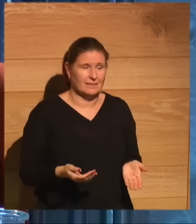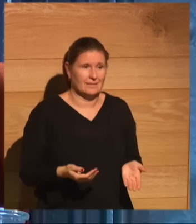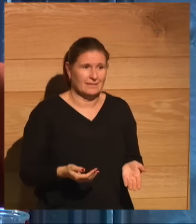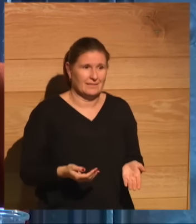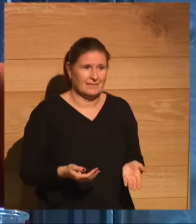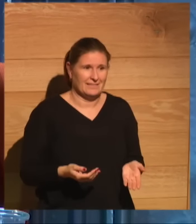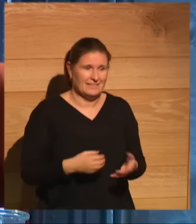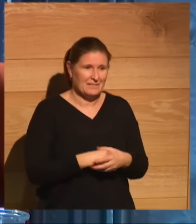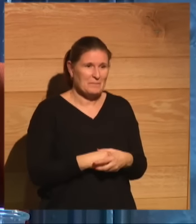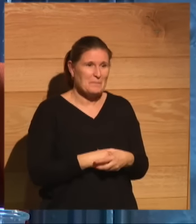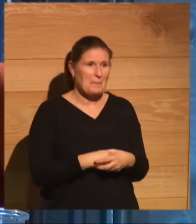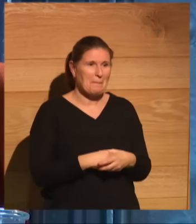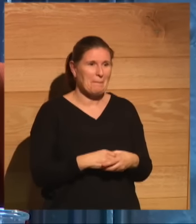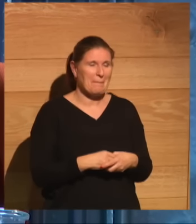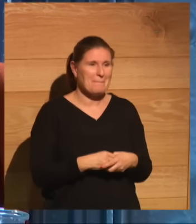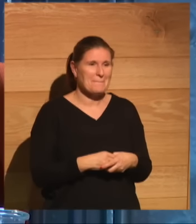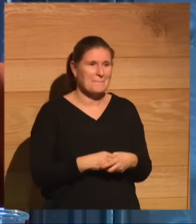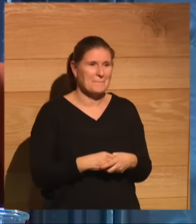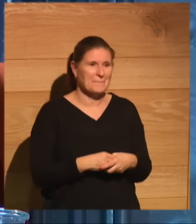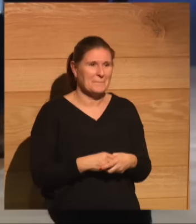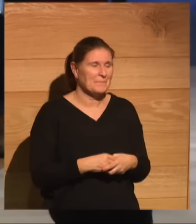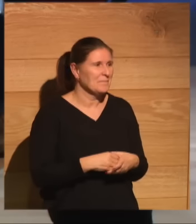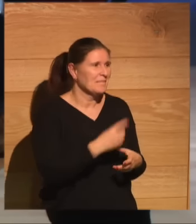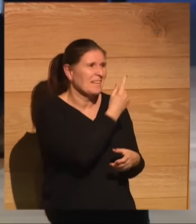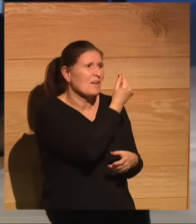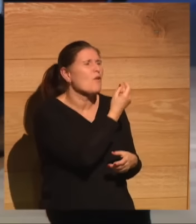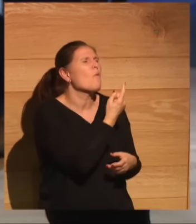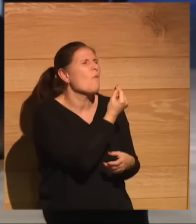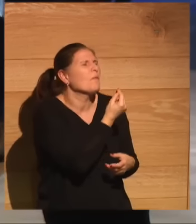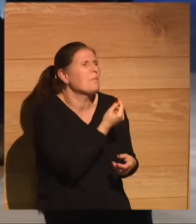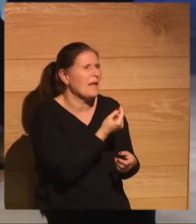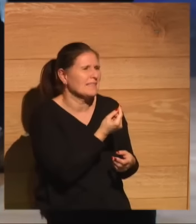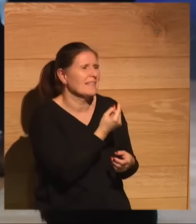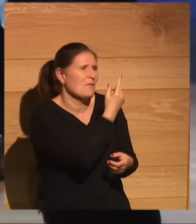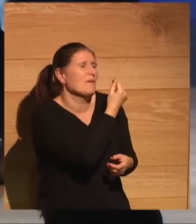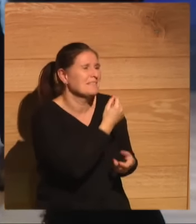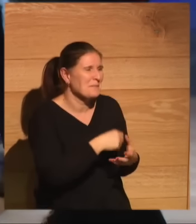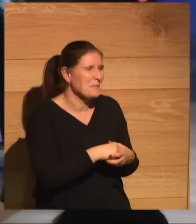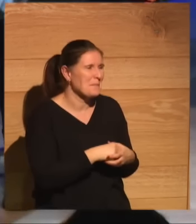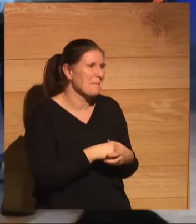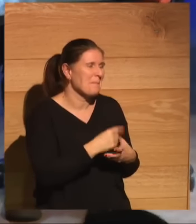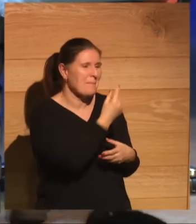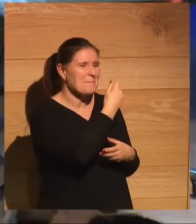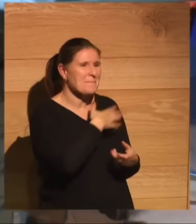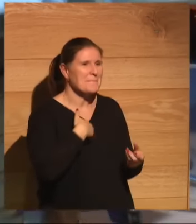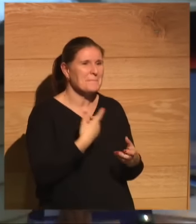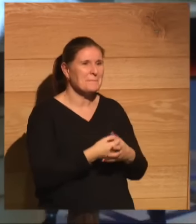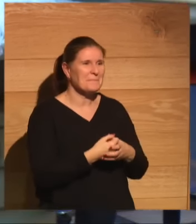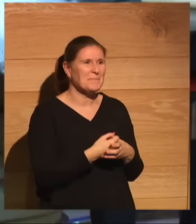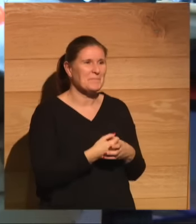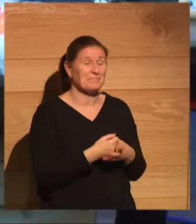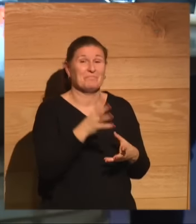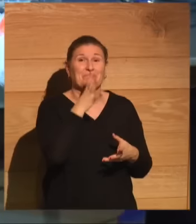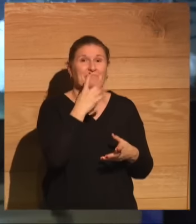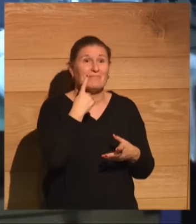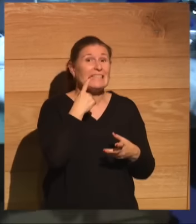O sea, ¿cuánto quieres? ¿Cuánto? ¡Pasta! ¡Pasta! ¿Cuánto quieres? Yo creo que Tim Burton tiene que estar... Porque es que va por